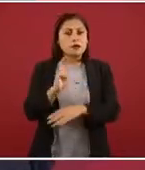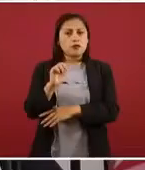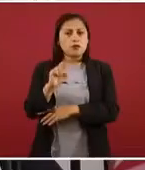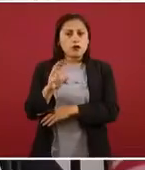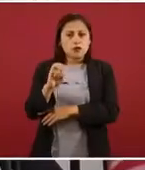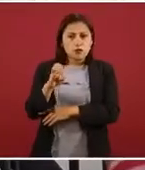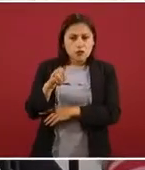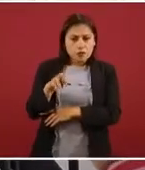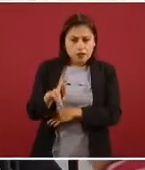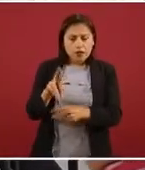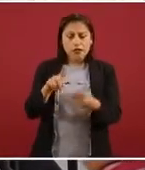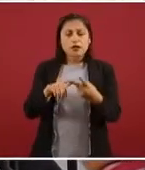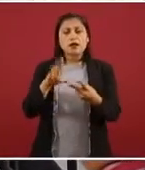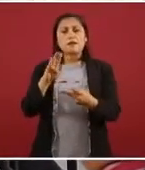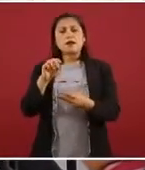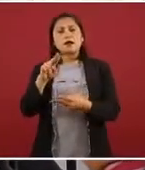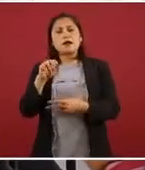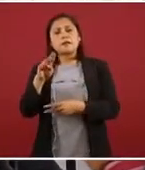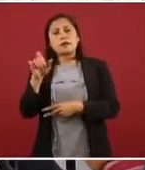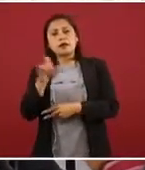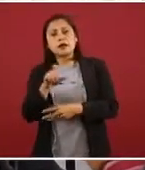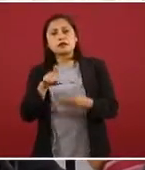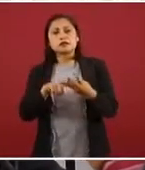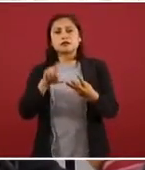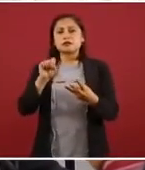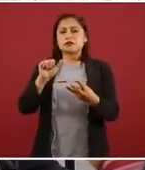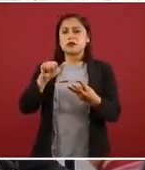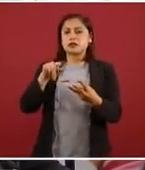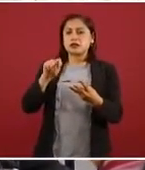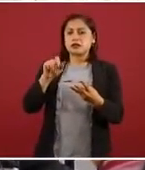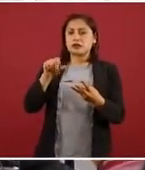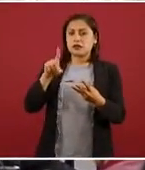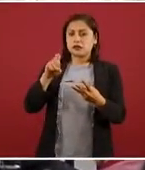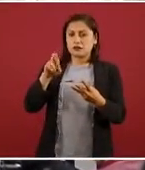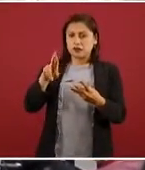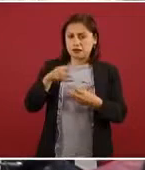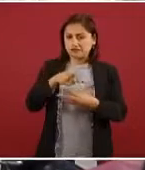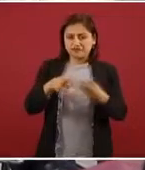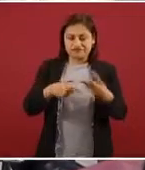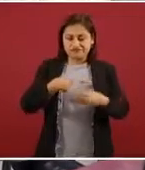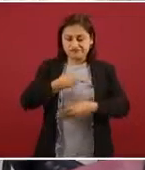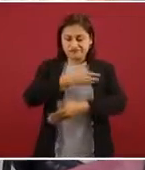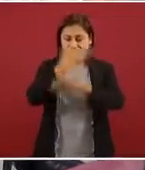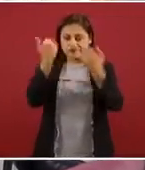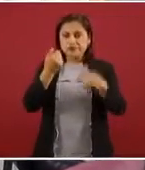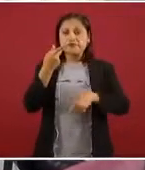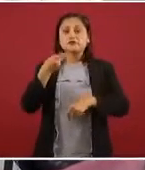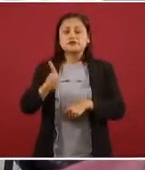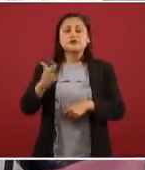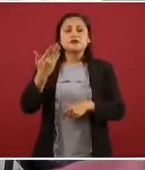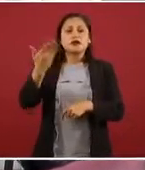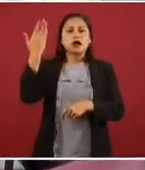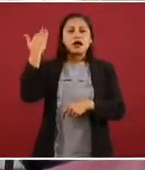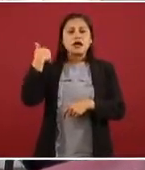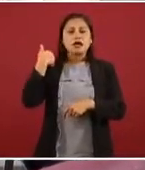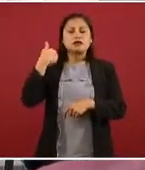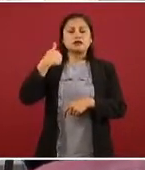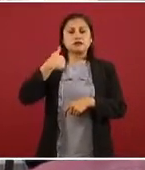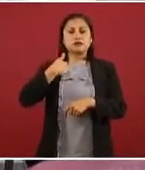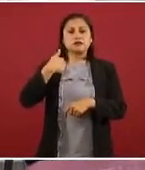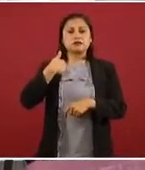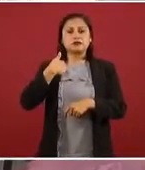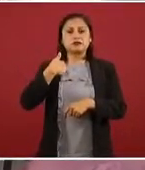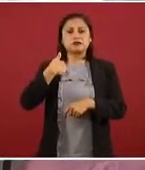Banamex o Santander, pero me hablaron en una reunión que tuve, uno de